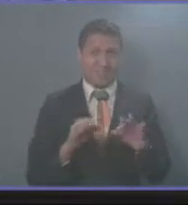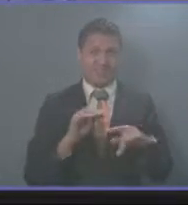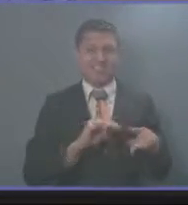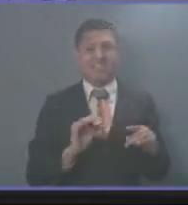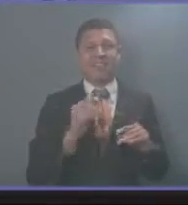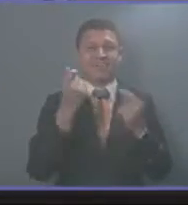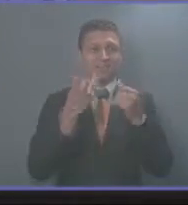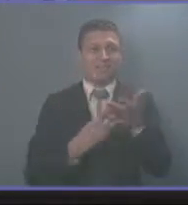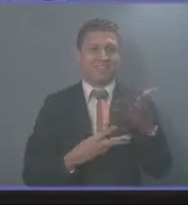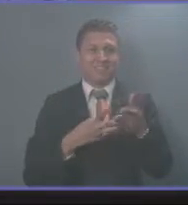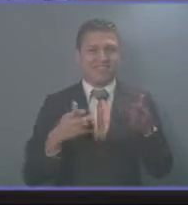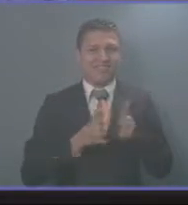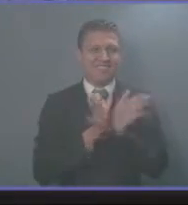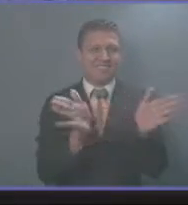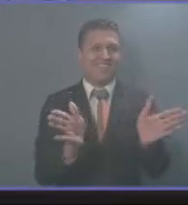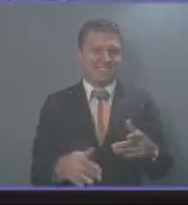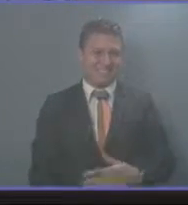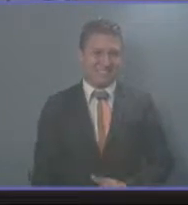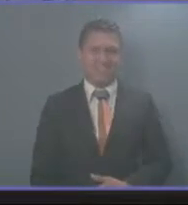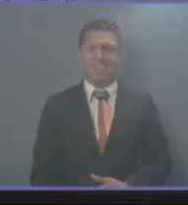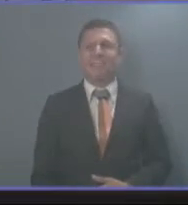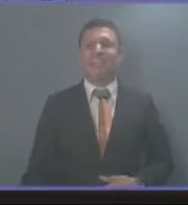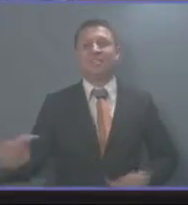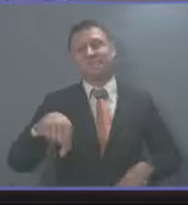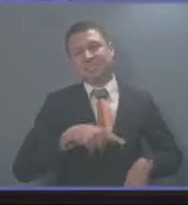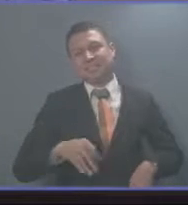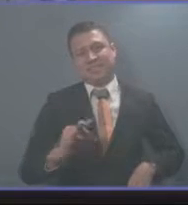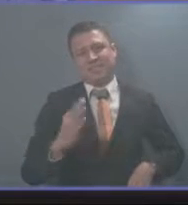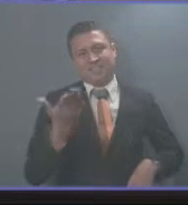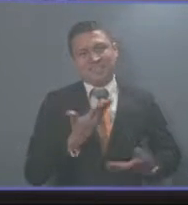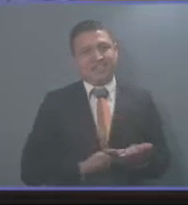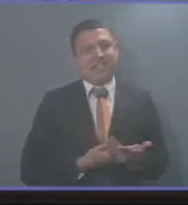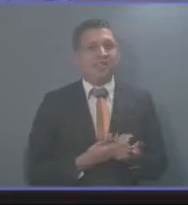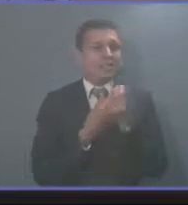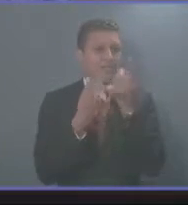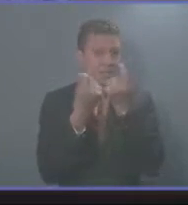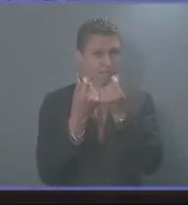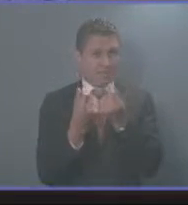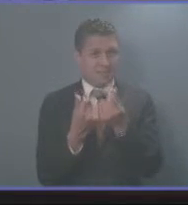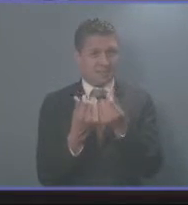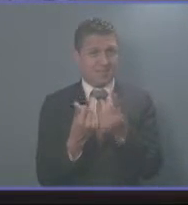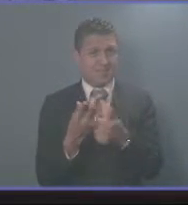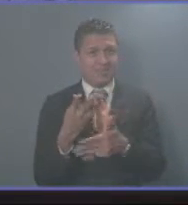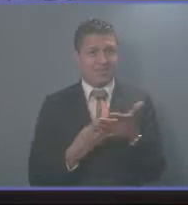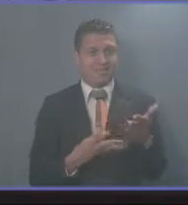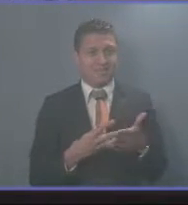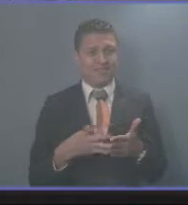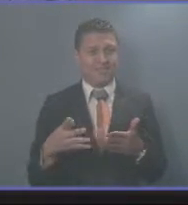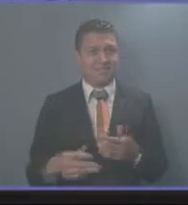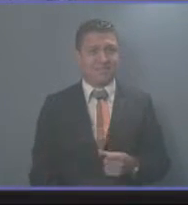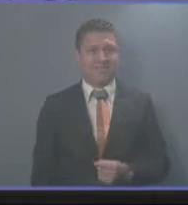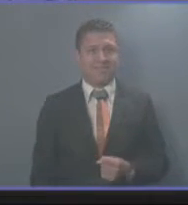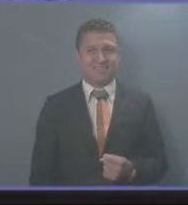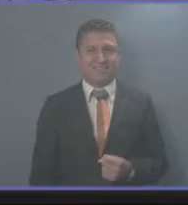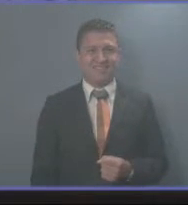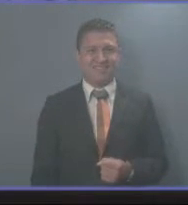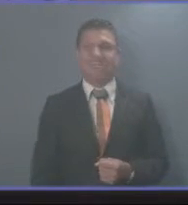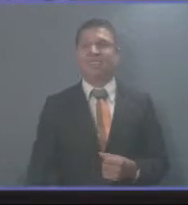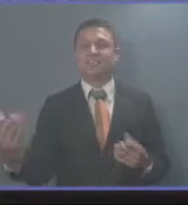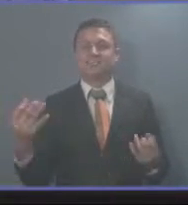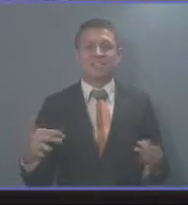presupuesto general de la Nación para el año 2020 los fondos que sean necesarios para la